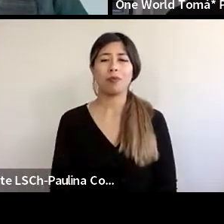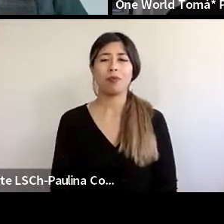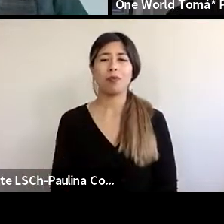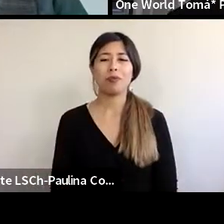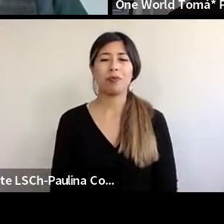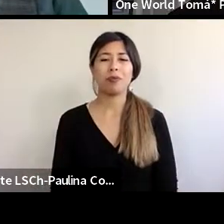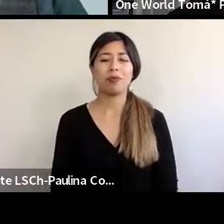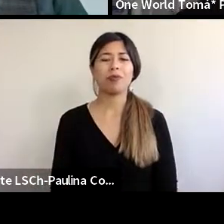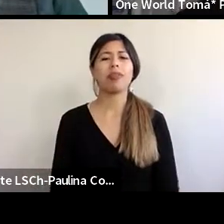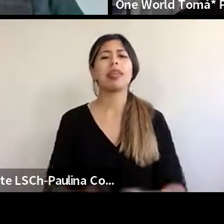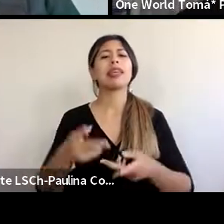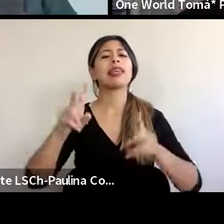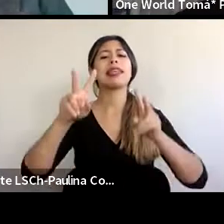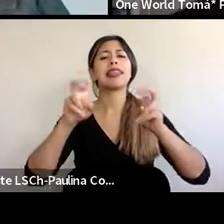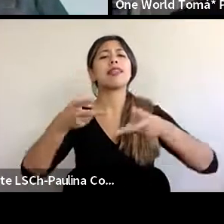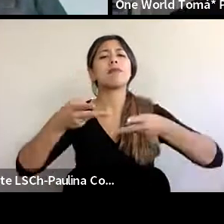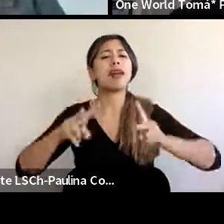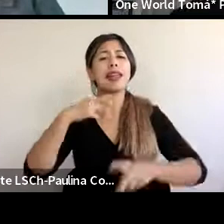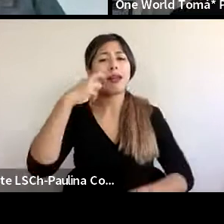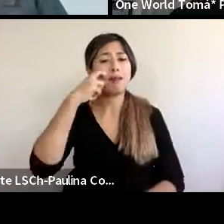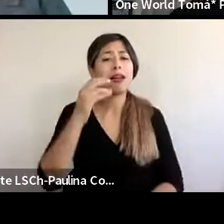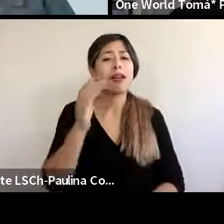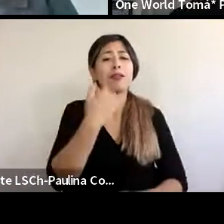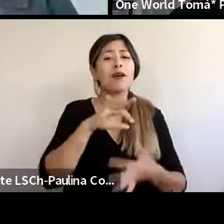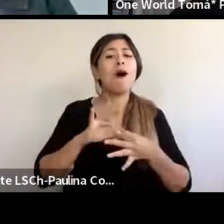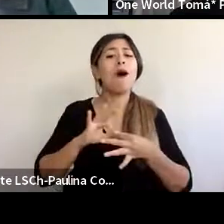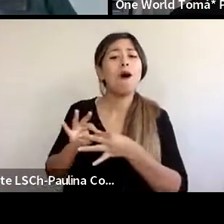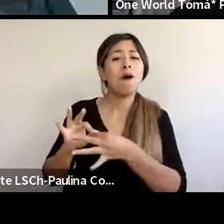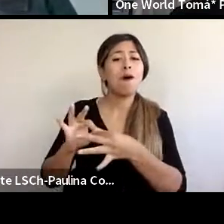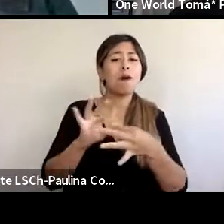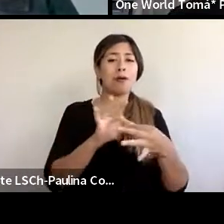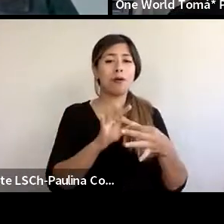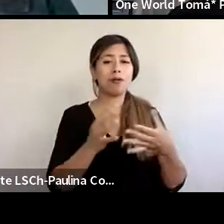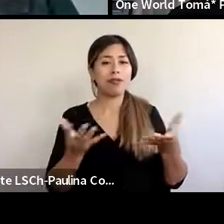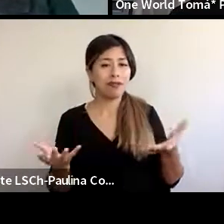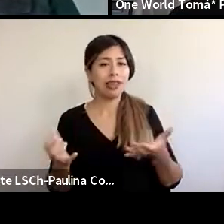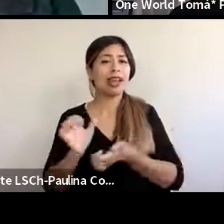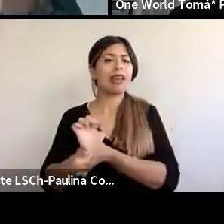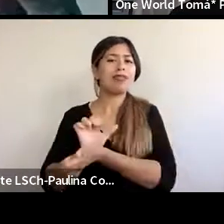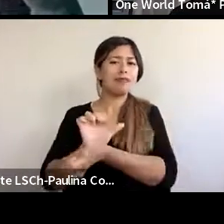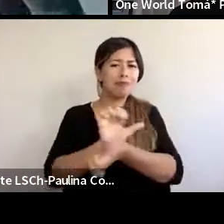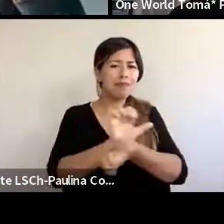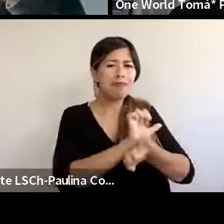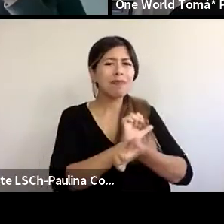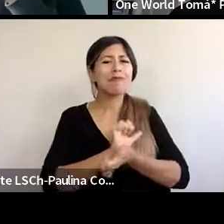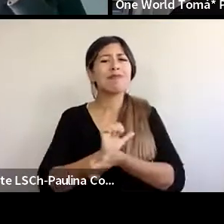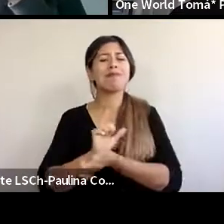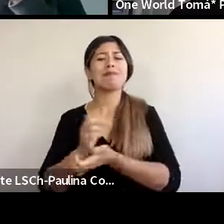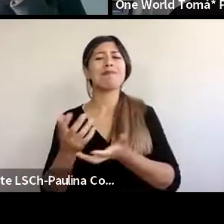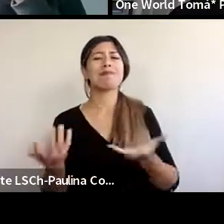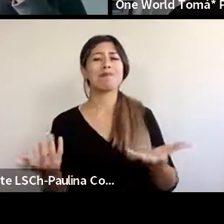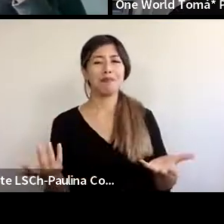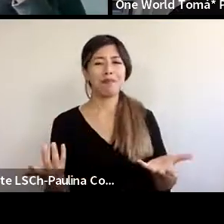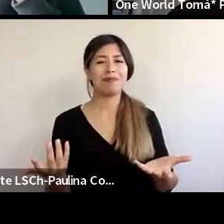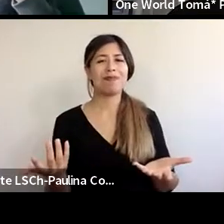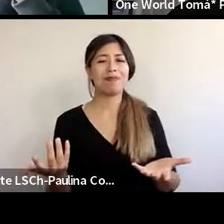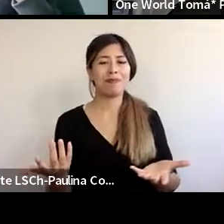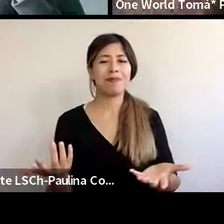Los derechos humanos nos unen, ¿no? Los derechos humanos nos conectan.